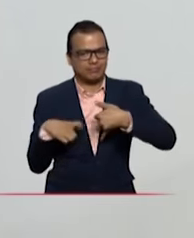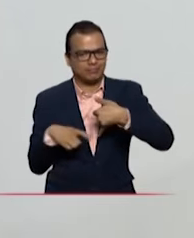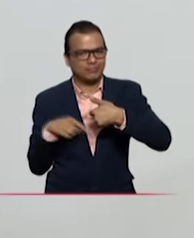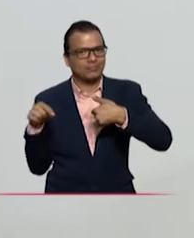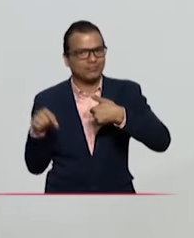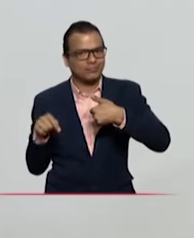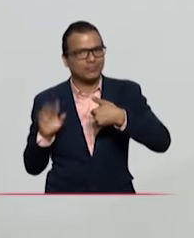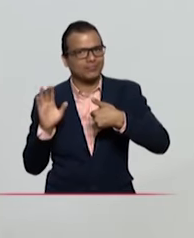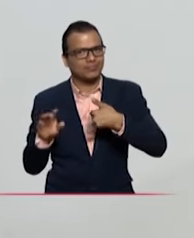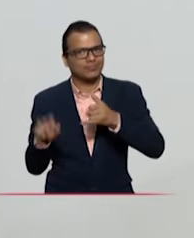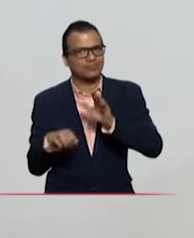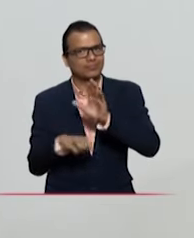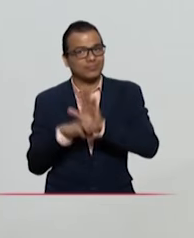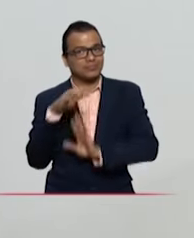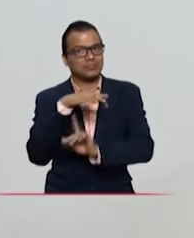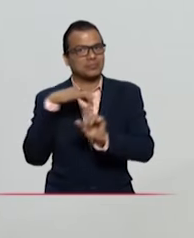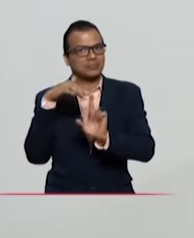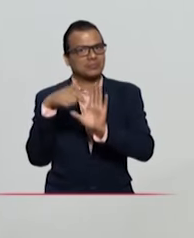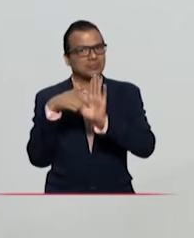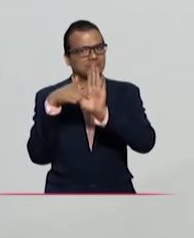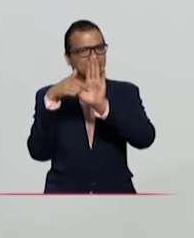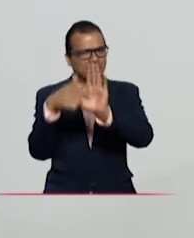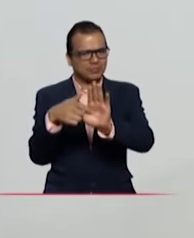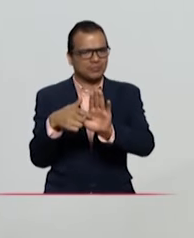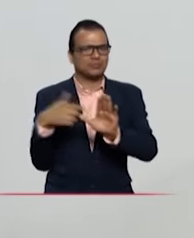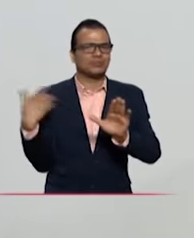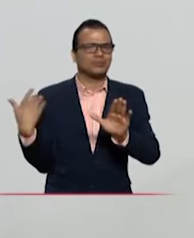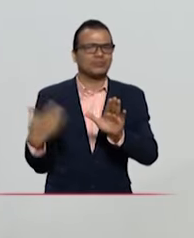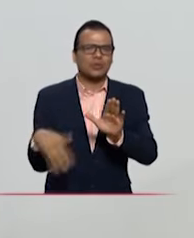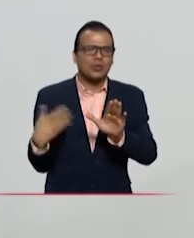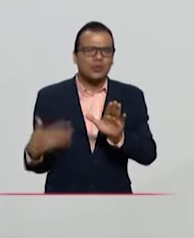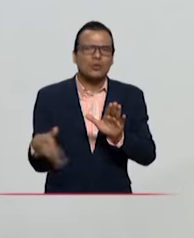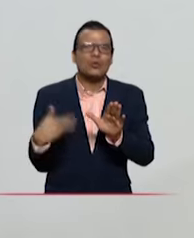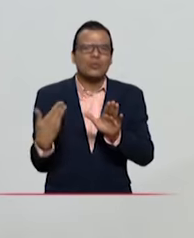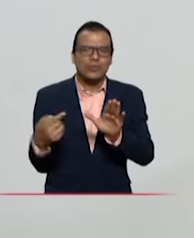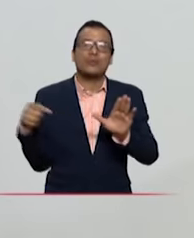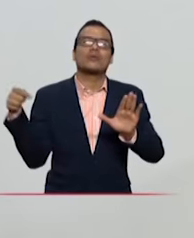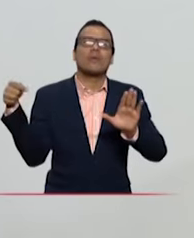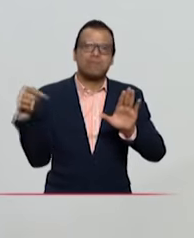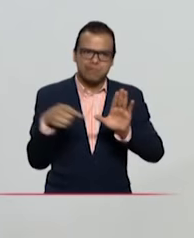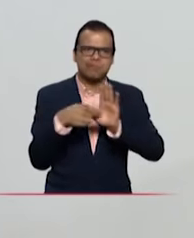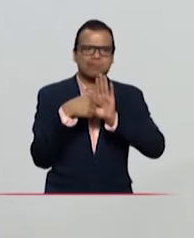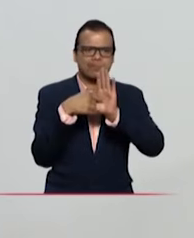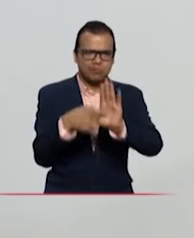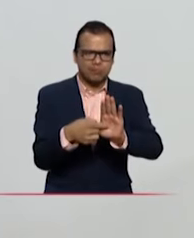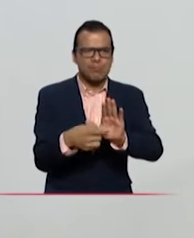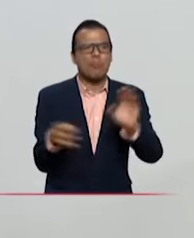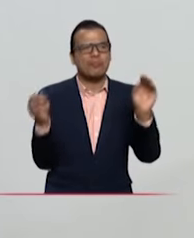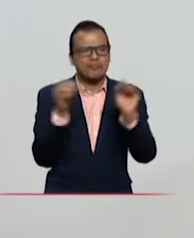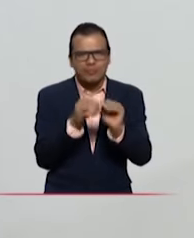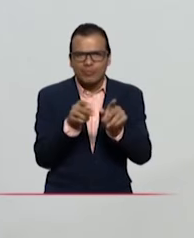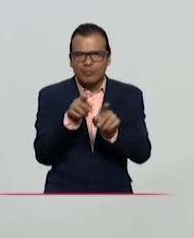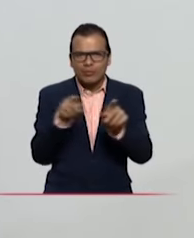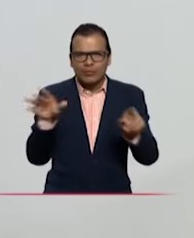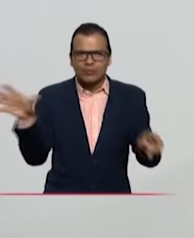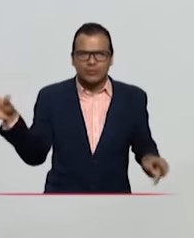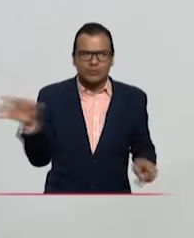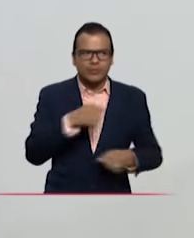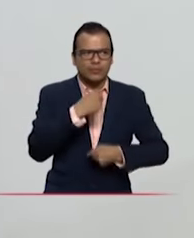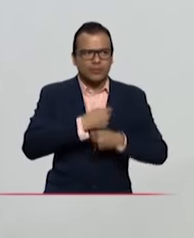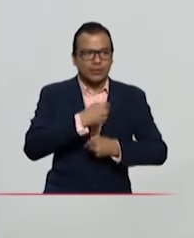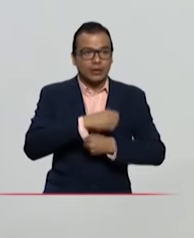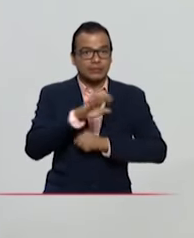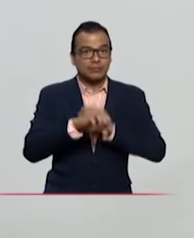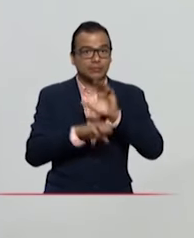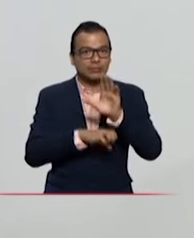protegen nuestras áreas, pero al mismo tiempo se produce de una manera sostenible. Vamos a tener la oportunidad de ayudarle a todos esos emprendedores que con